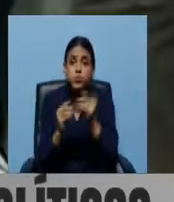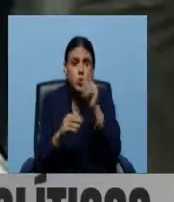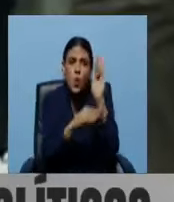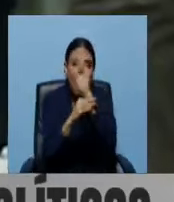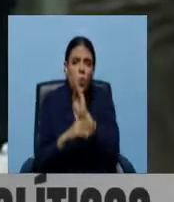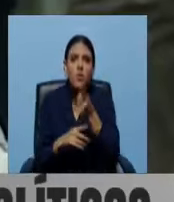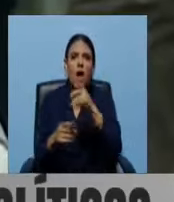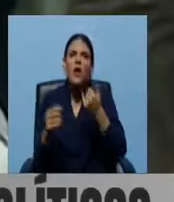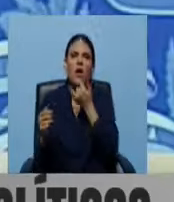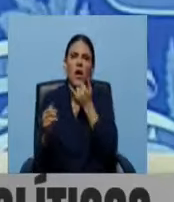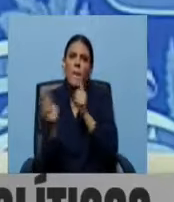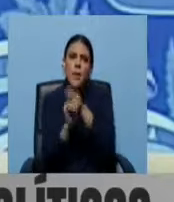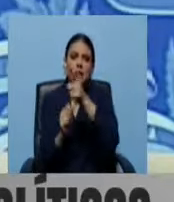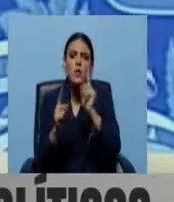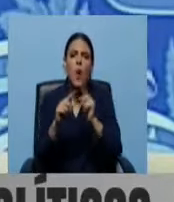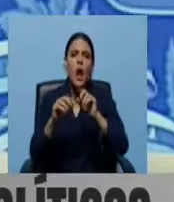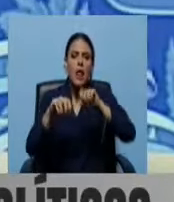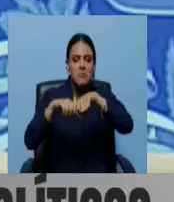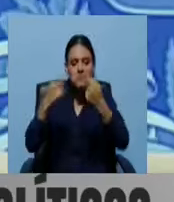daña.